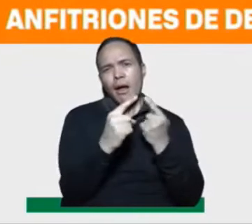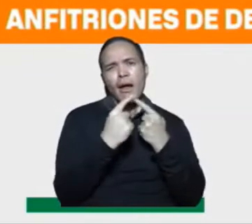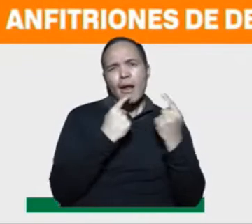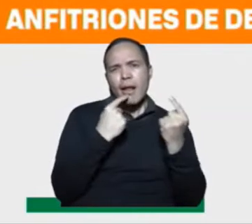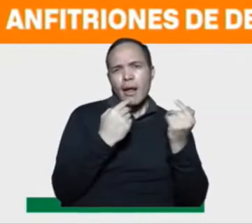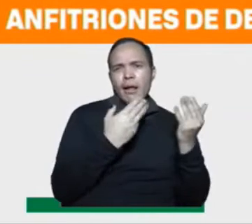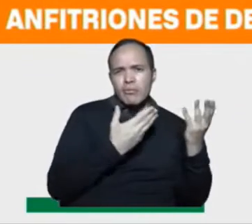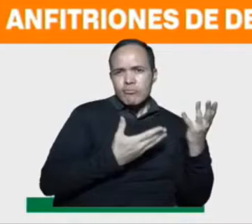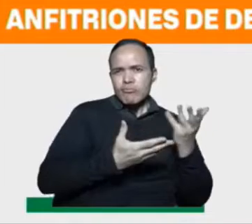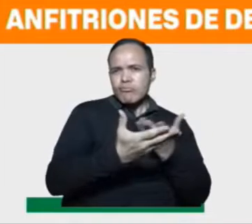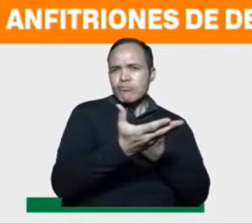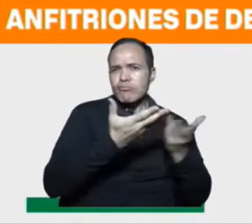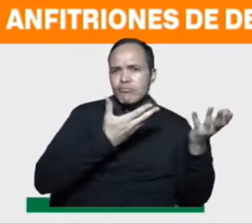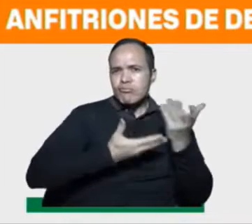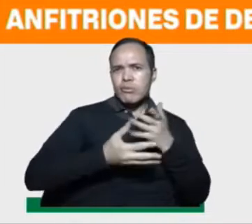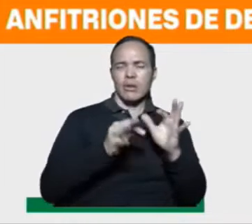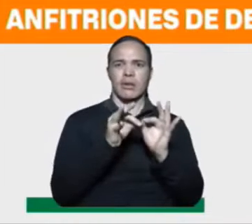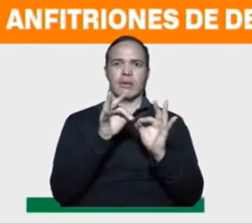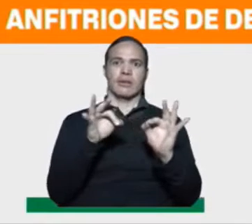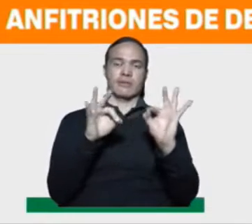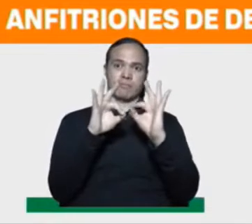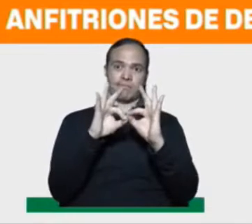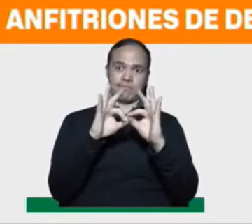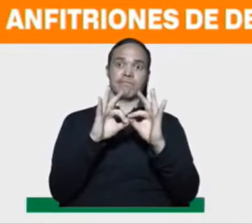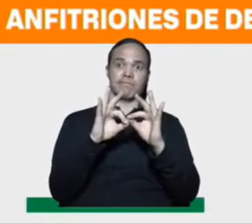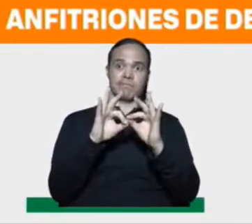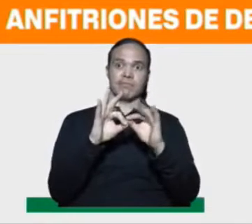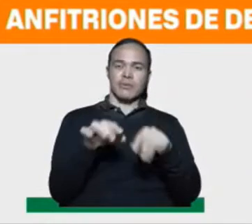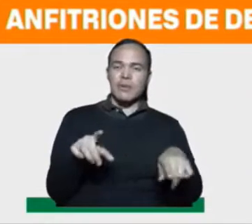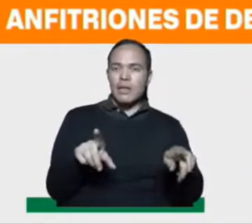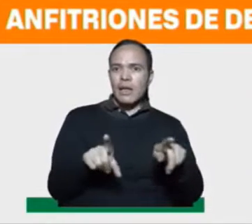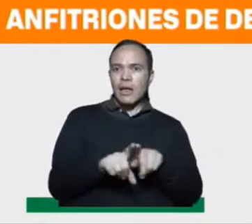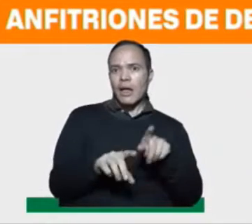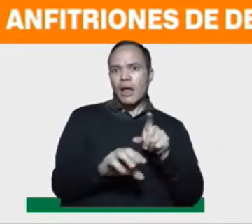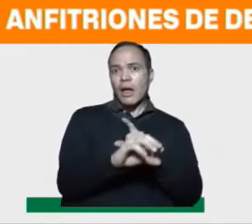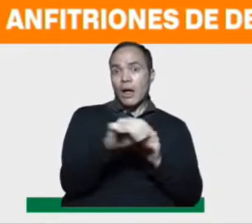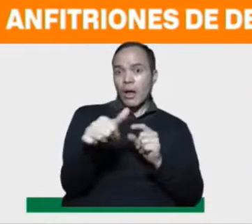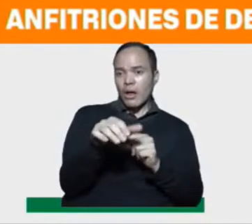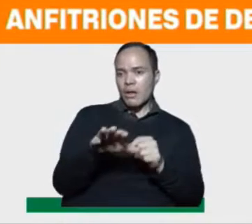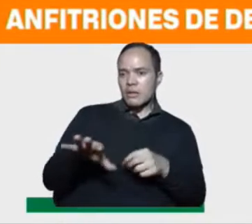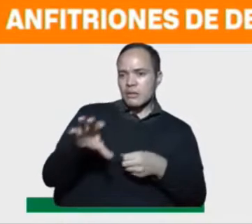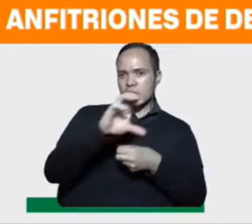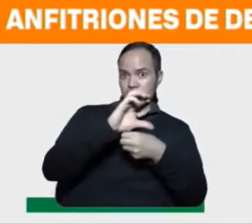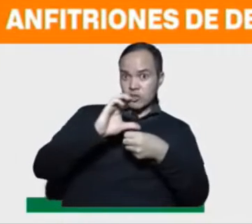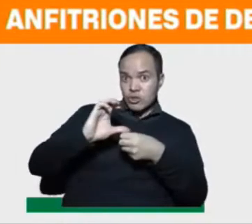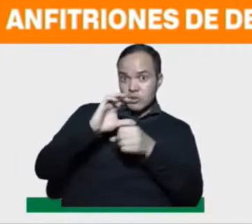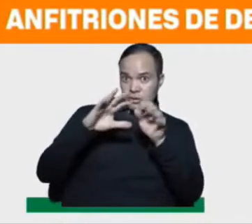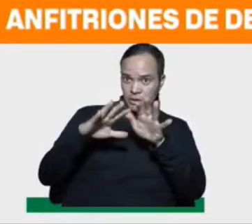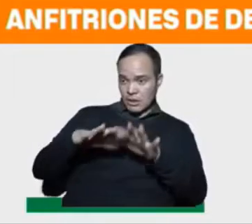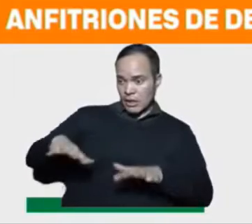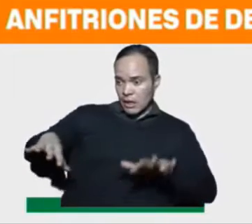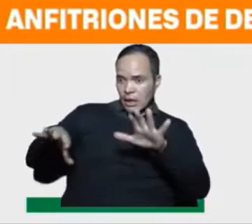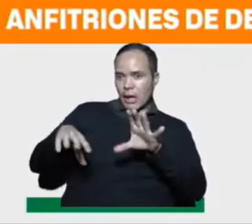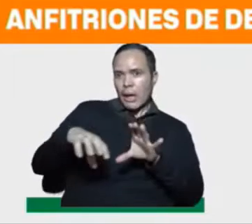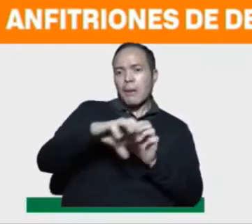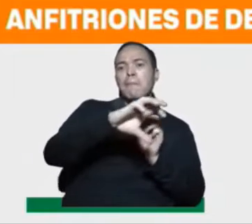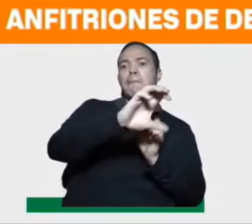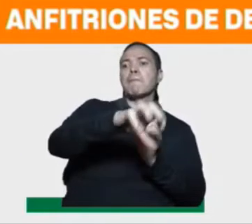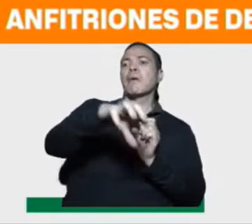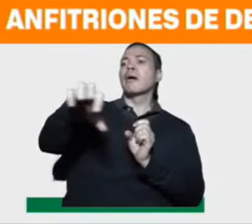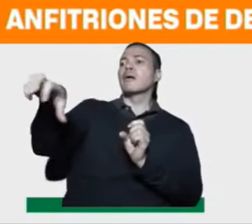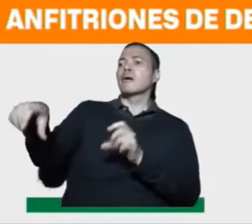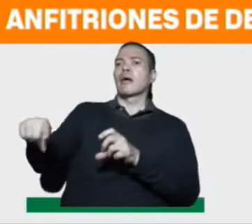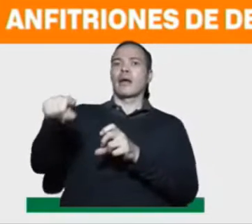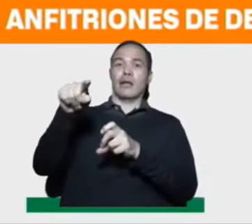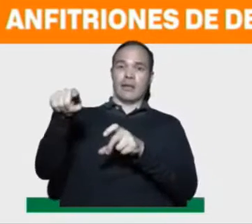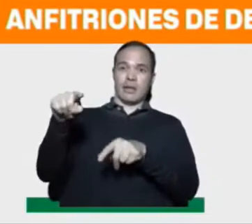Y en ese esquema hemos identificado que en muchas zonas de la ciudad existen unos actores, unos personajes, unos líderes que